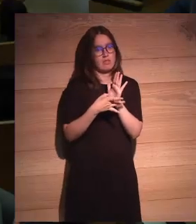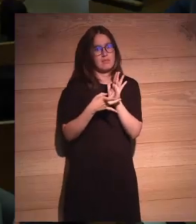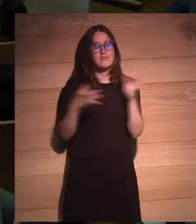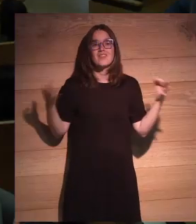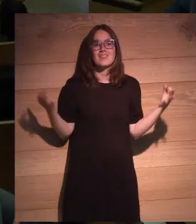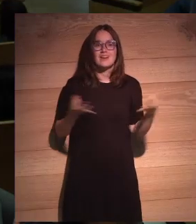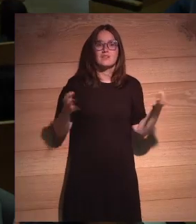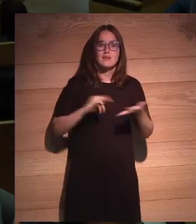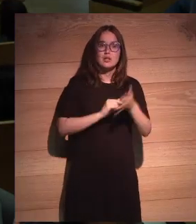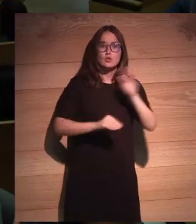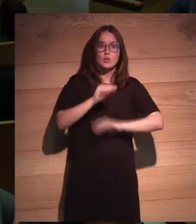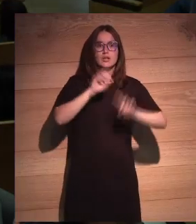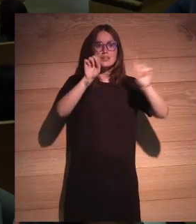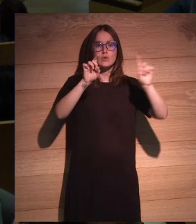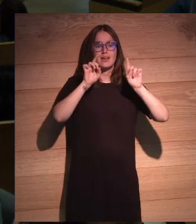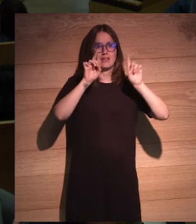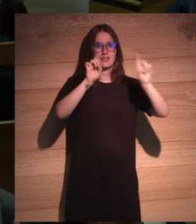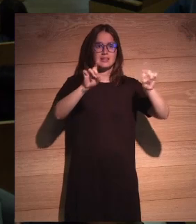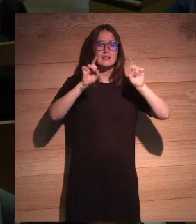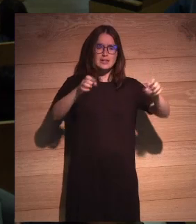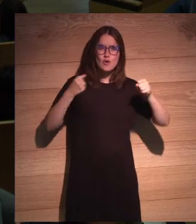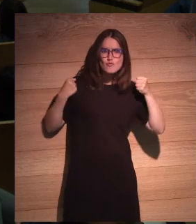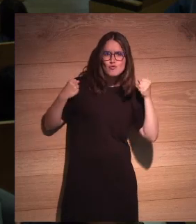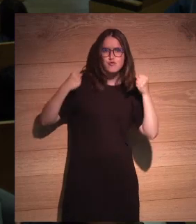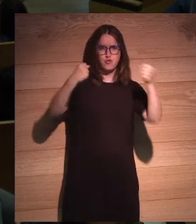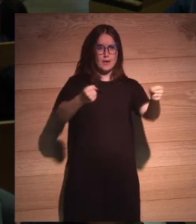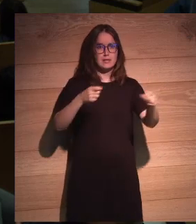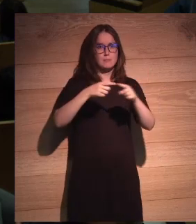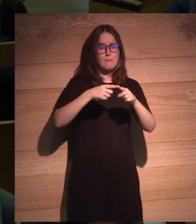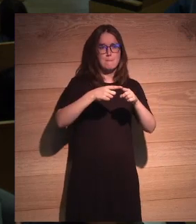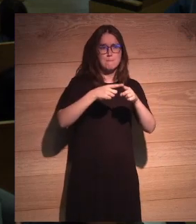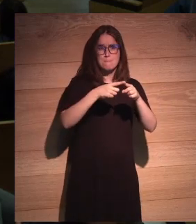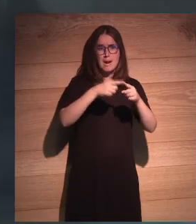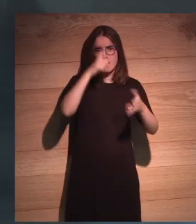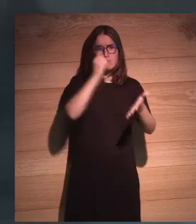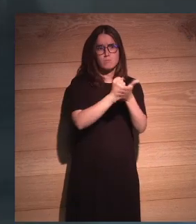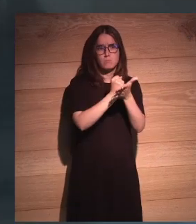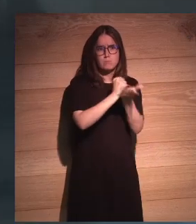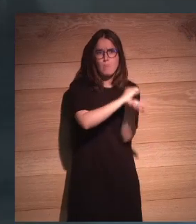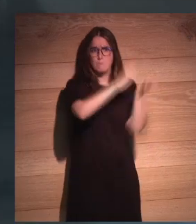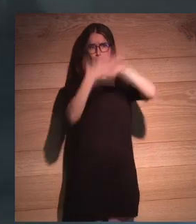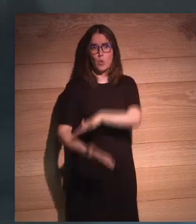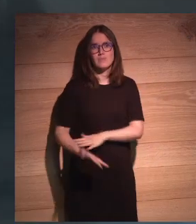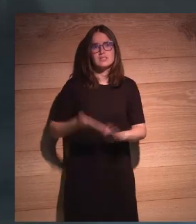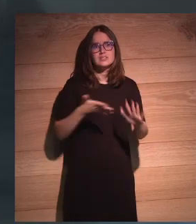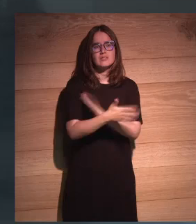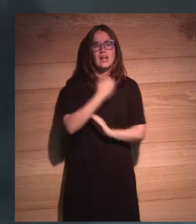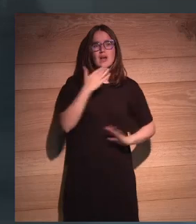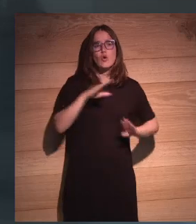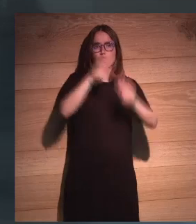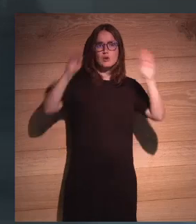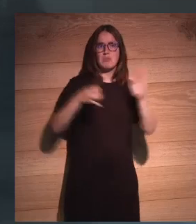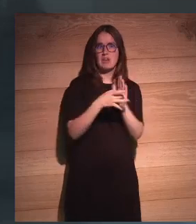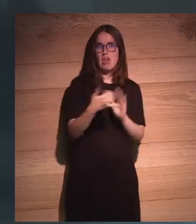Tienen que ser soluciones educativas suficientemente potentes como para cambiar el status quo. No podemos dar formación